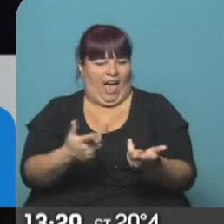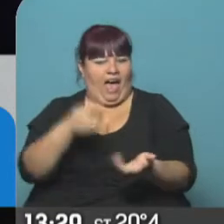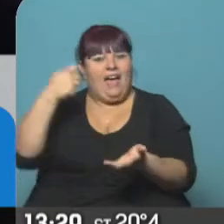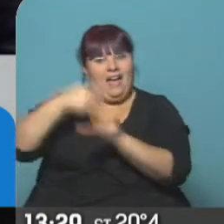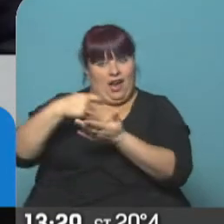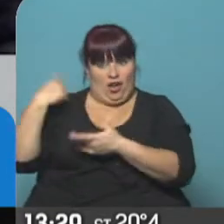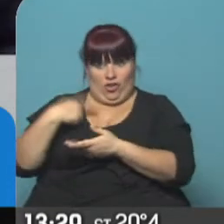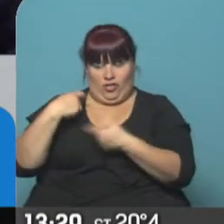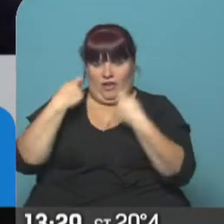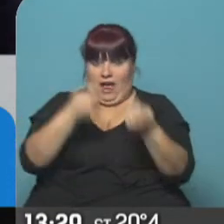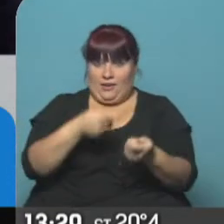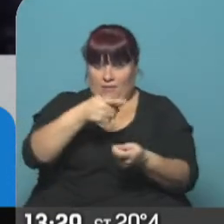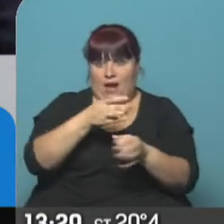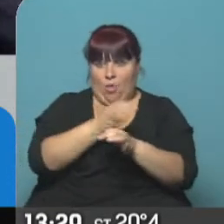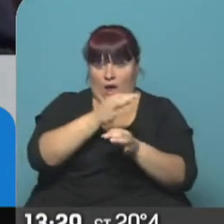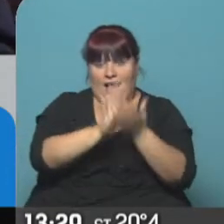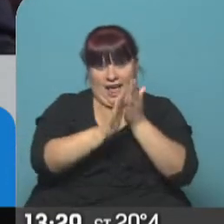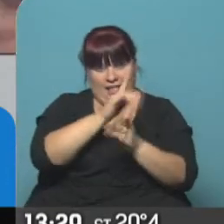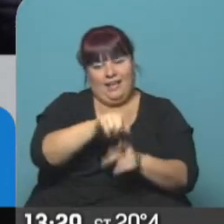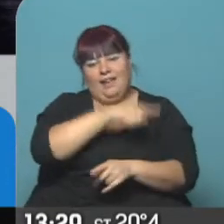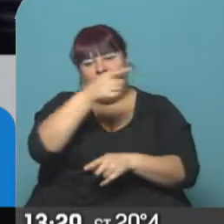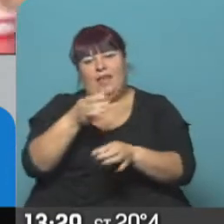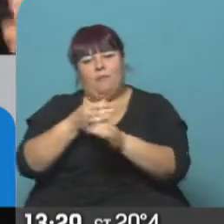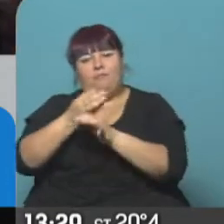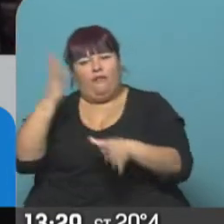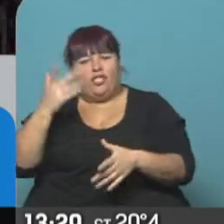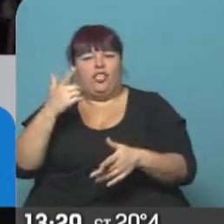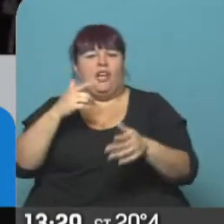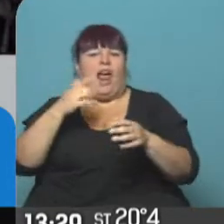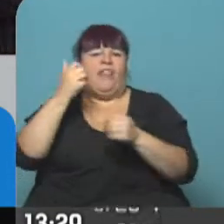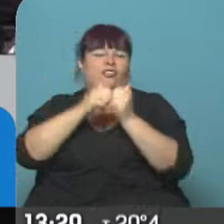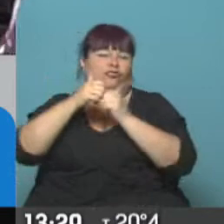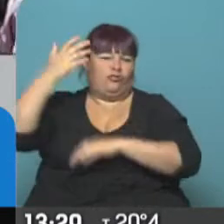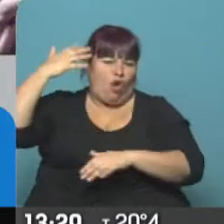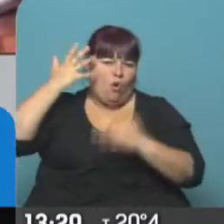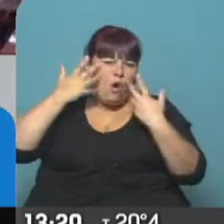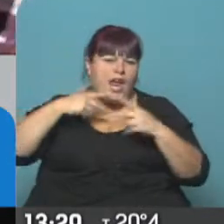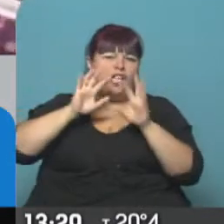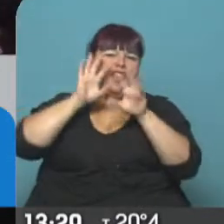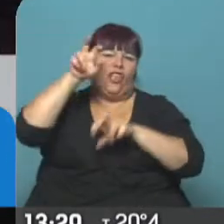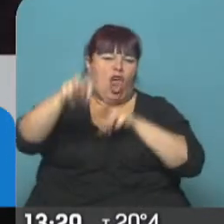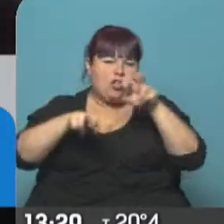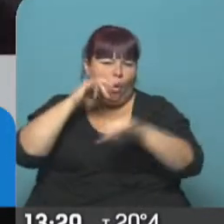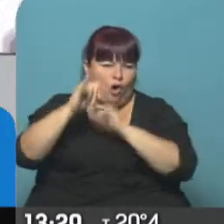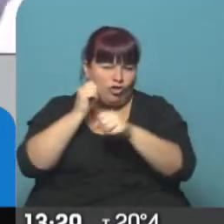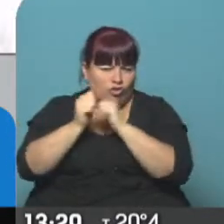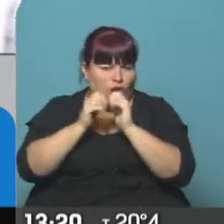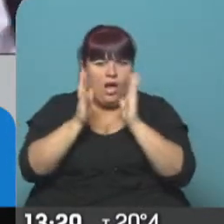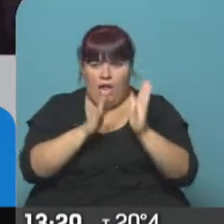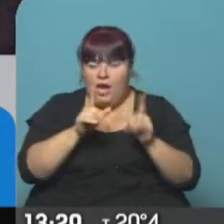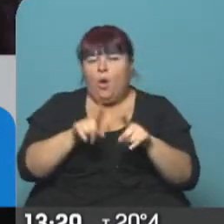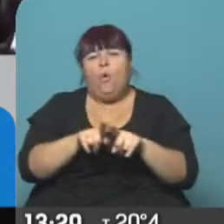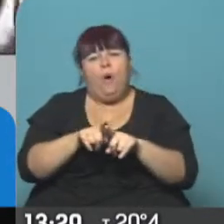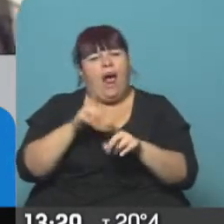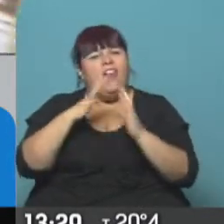inversión que la sociedad hizo en su educación tenemos profesionales de la paleontología que está encontrando la historia dinosaurios y esto con un nivel que